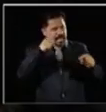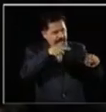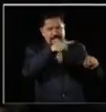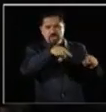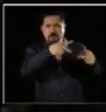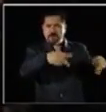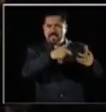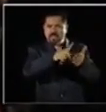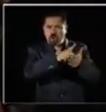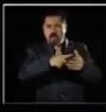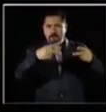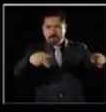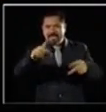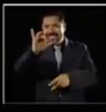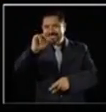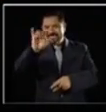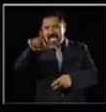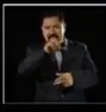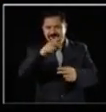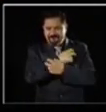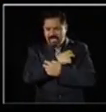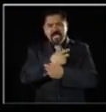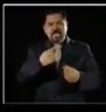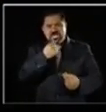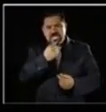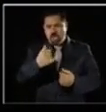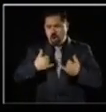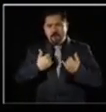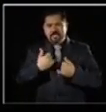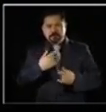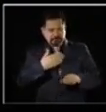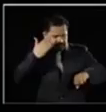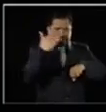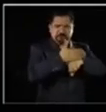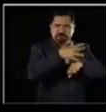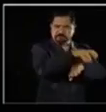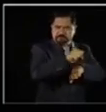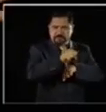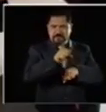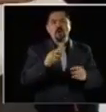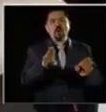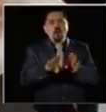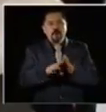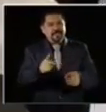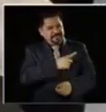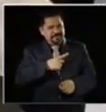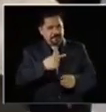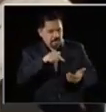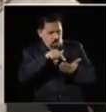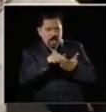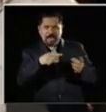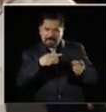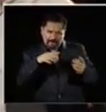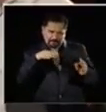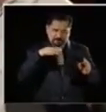venden cristal y están envenenando a nuestros niños, a nuestros jóvenes y a toda la sociedad. ¿Cuál es la estrategia? Ni más ni menos. Hay que cerrarlos, no hay que darles mucha